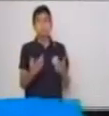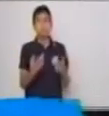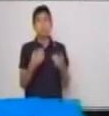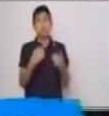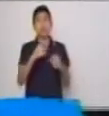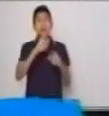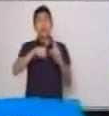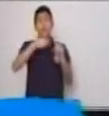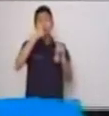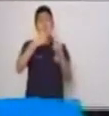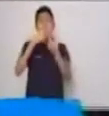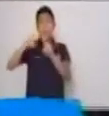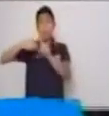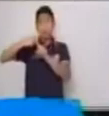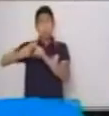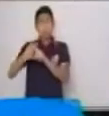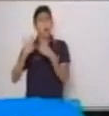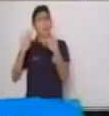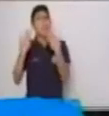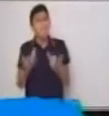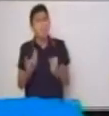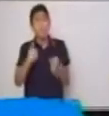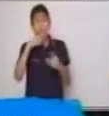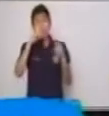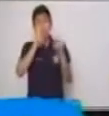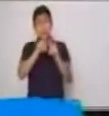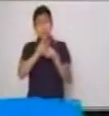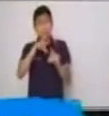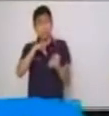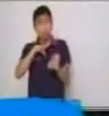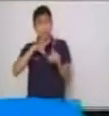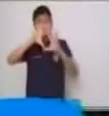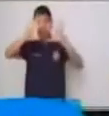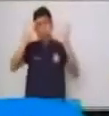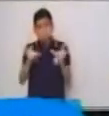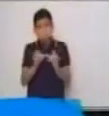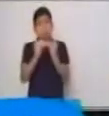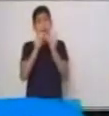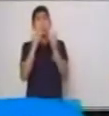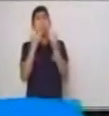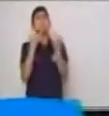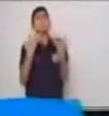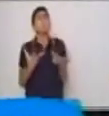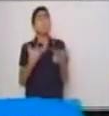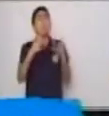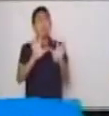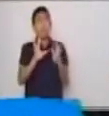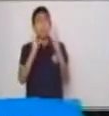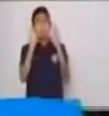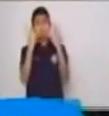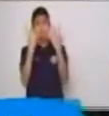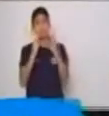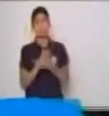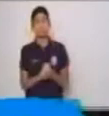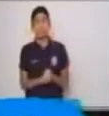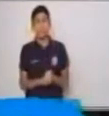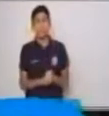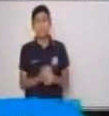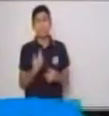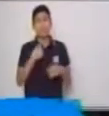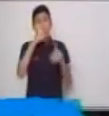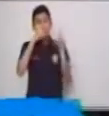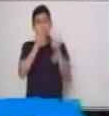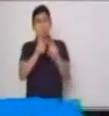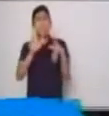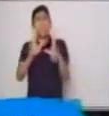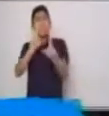sumandos de un dígito sin llevar y llevando con totales hasta 19. Y va especialmente